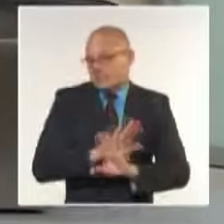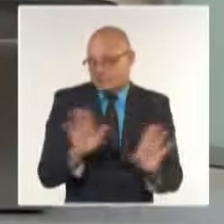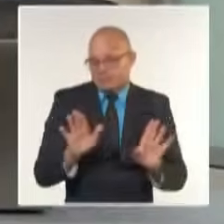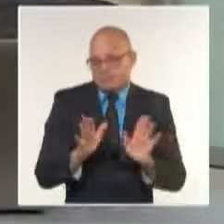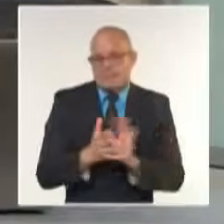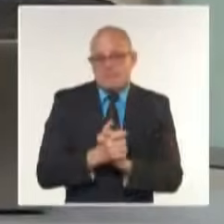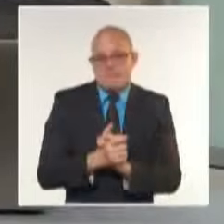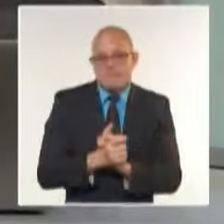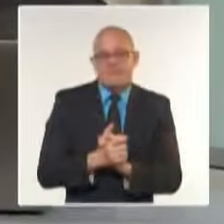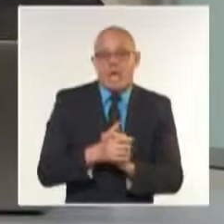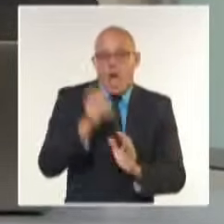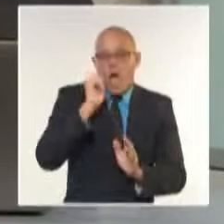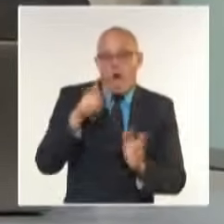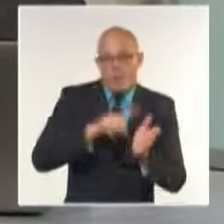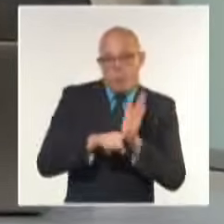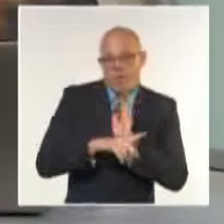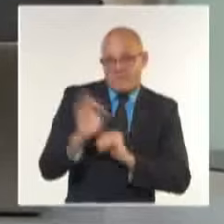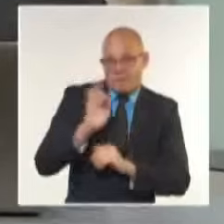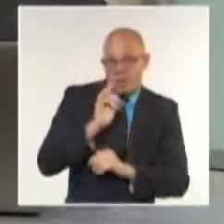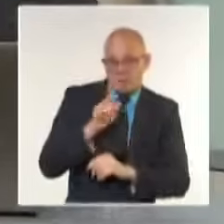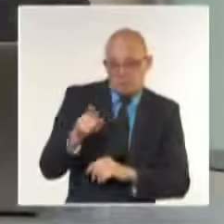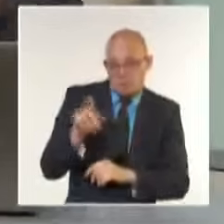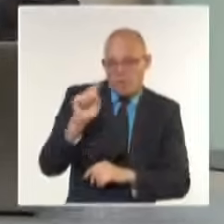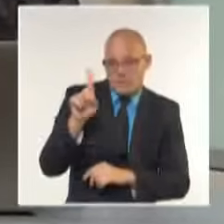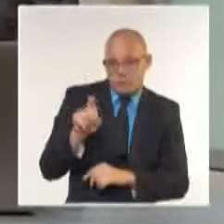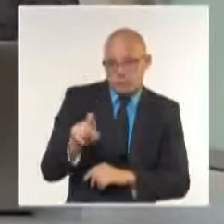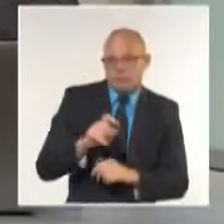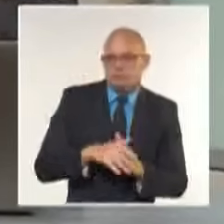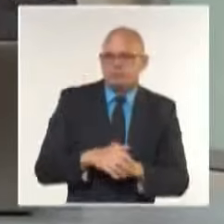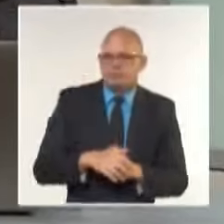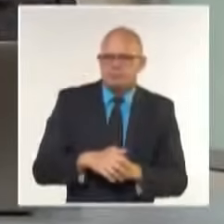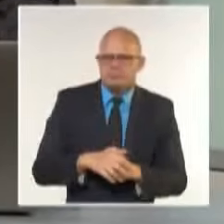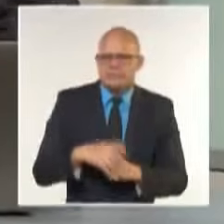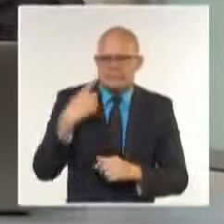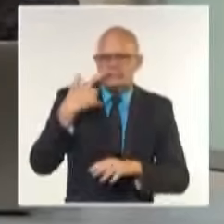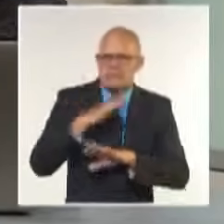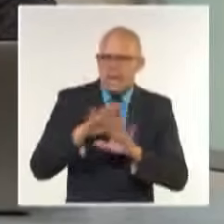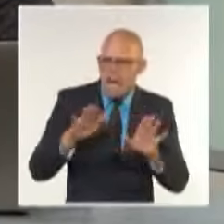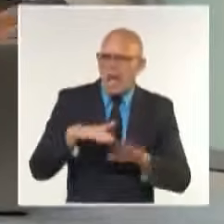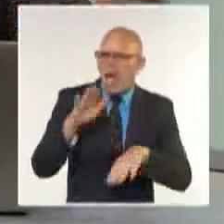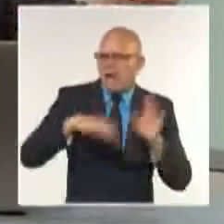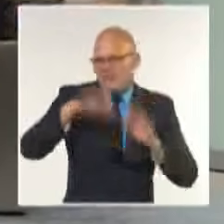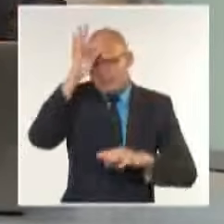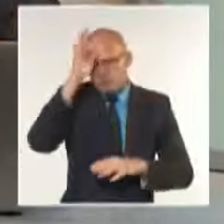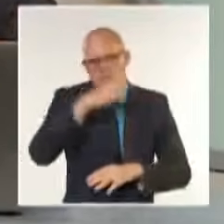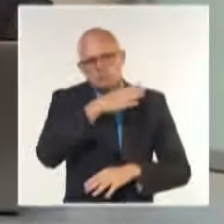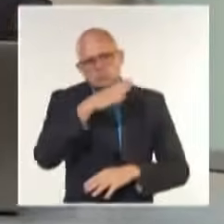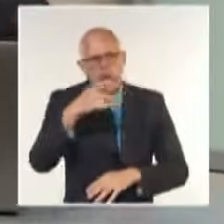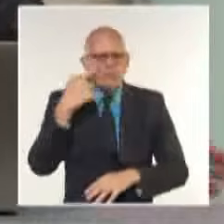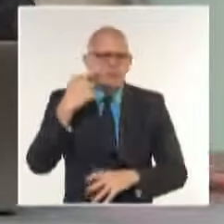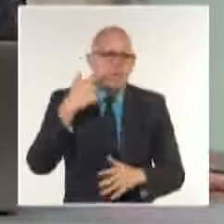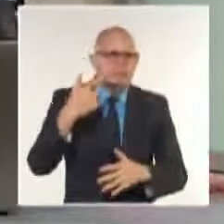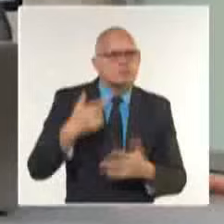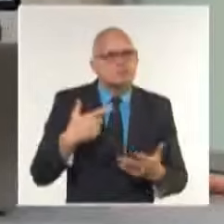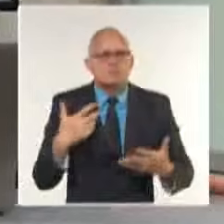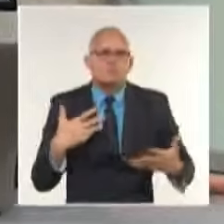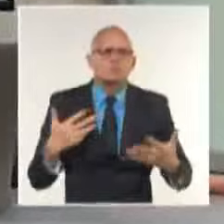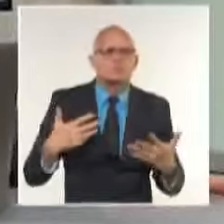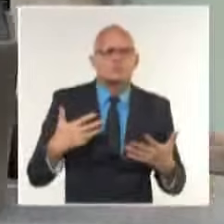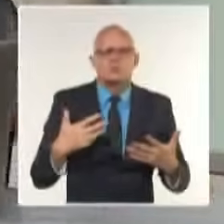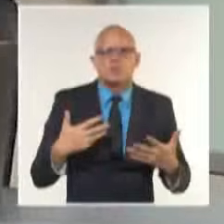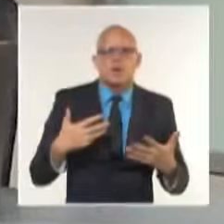fiscal, con usted, dentro de estas acciones de verificación, y yo aclaro, alguien pudiera pensar, bueno, ¿por qué el partido?